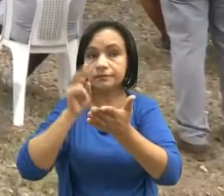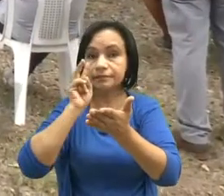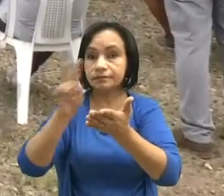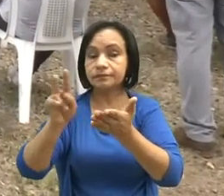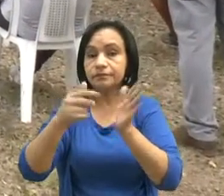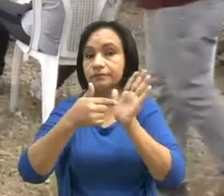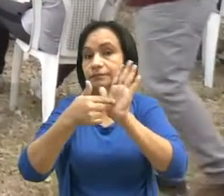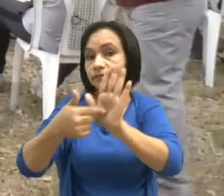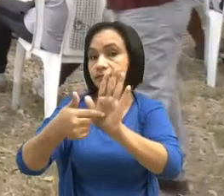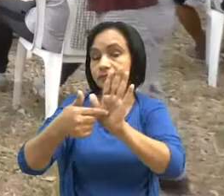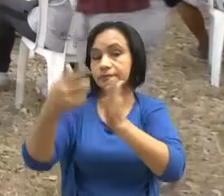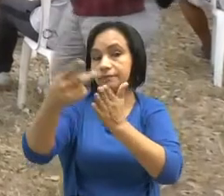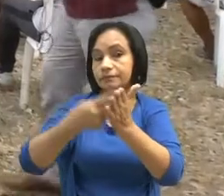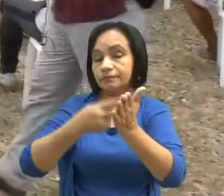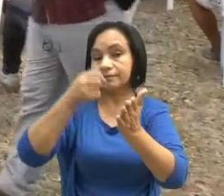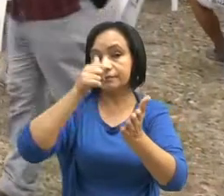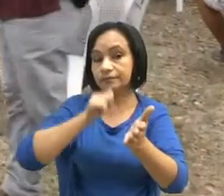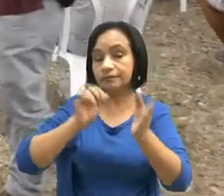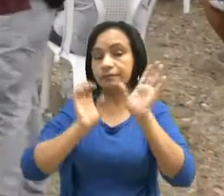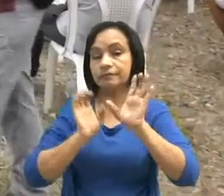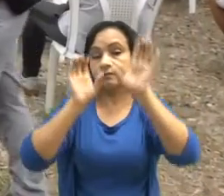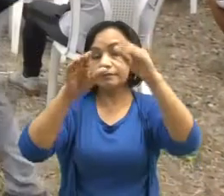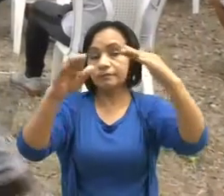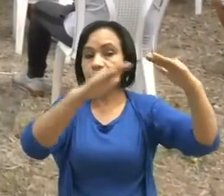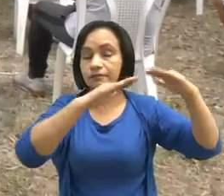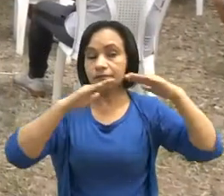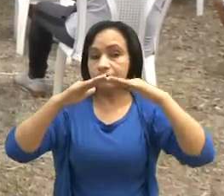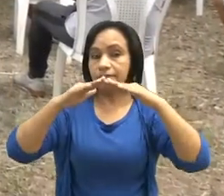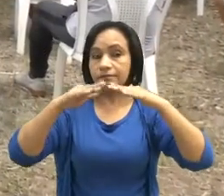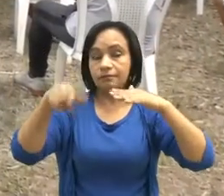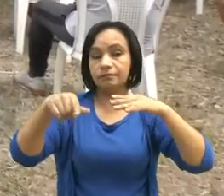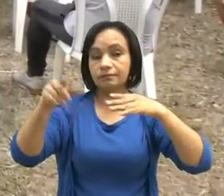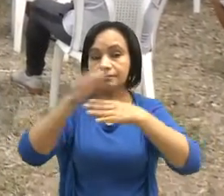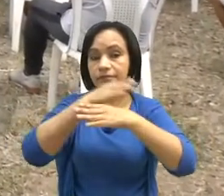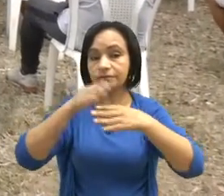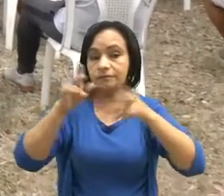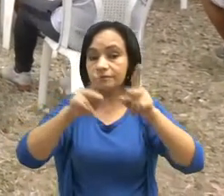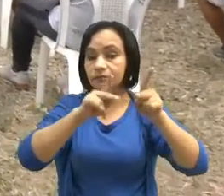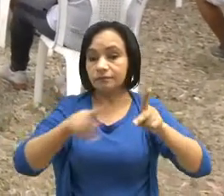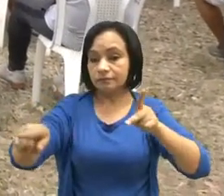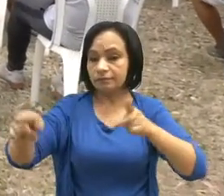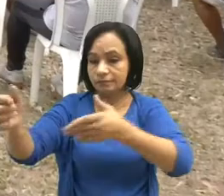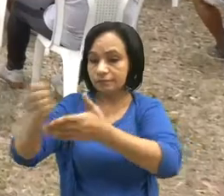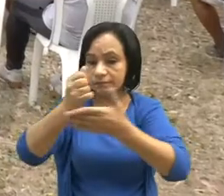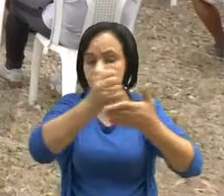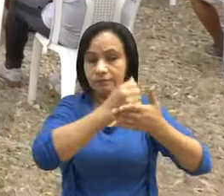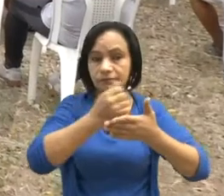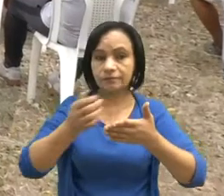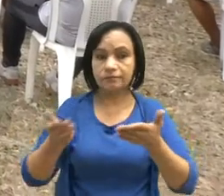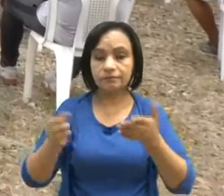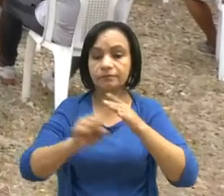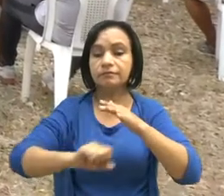como muestra el proyecto de agua potable de León. Entonces ahí nosotros tenemos una serie de promotores sociales y promotoras sociales